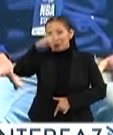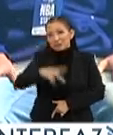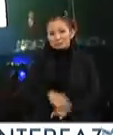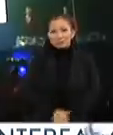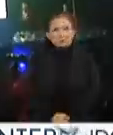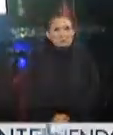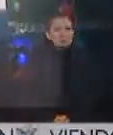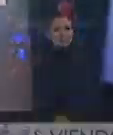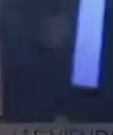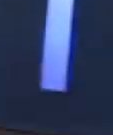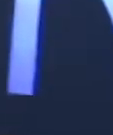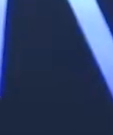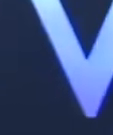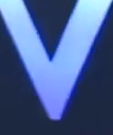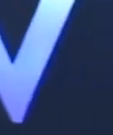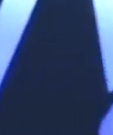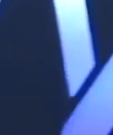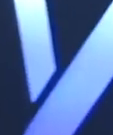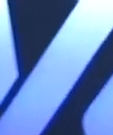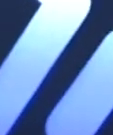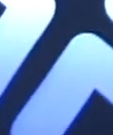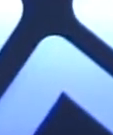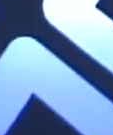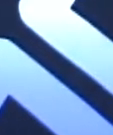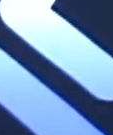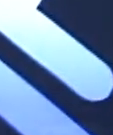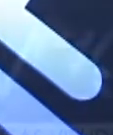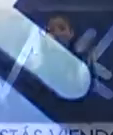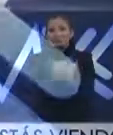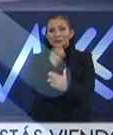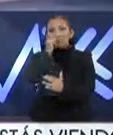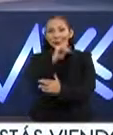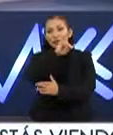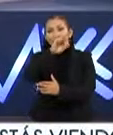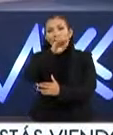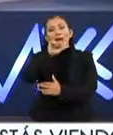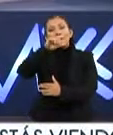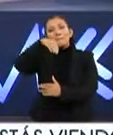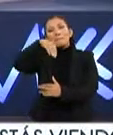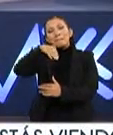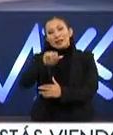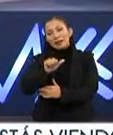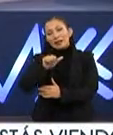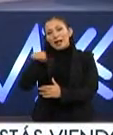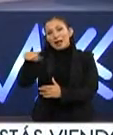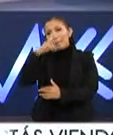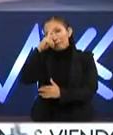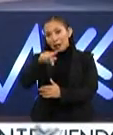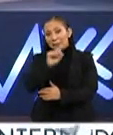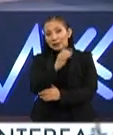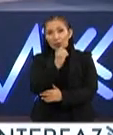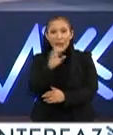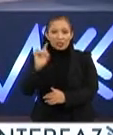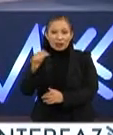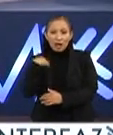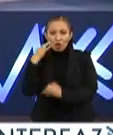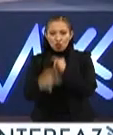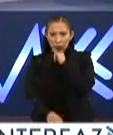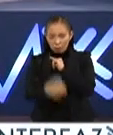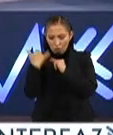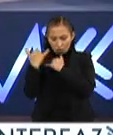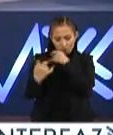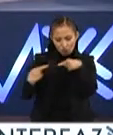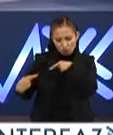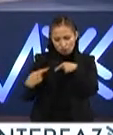México. Por supuesto, le daremos a conocer a los ganadores de este Junior NBA en México. El 29 y 30 son las finales